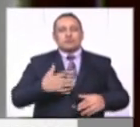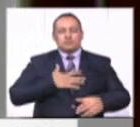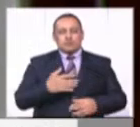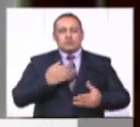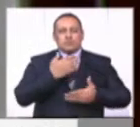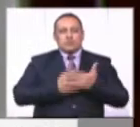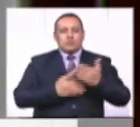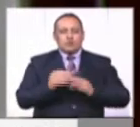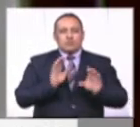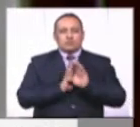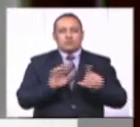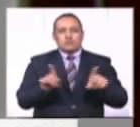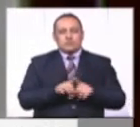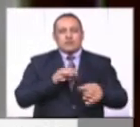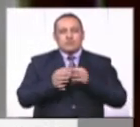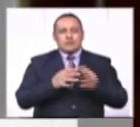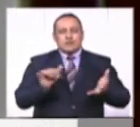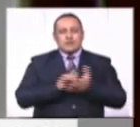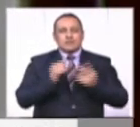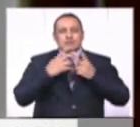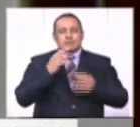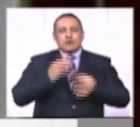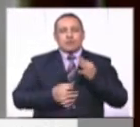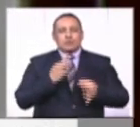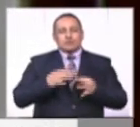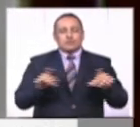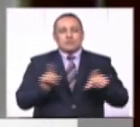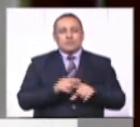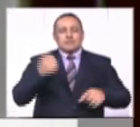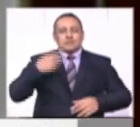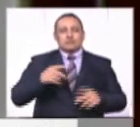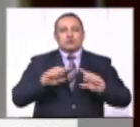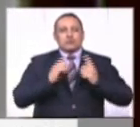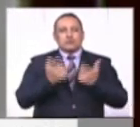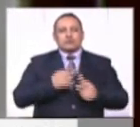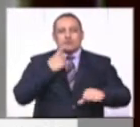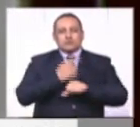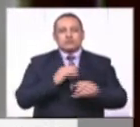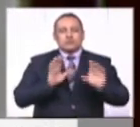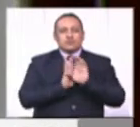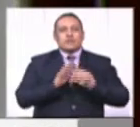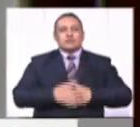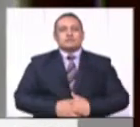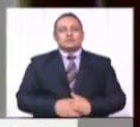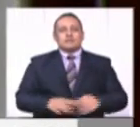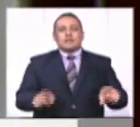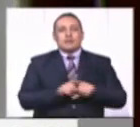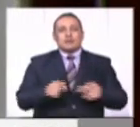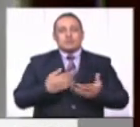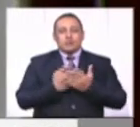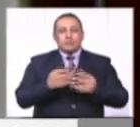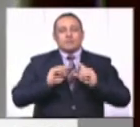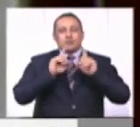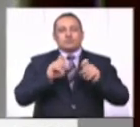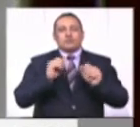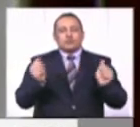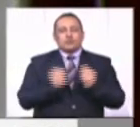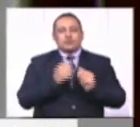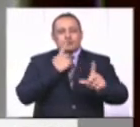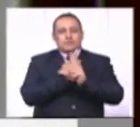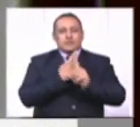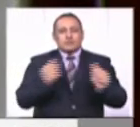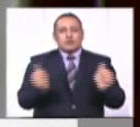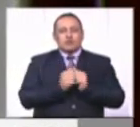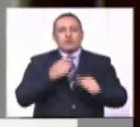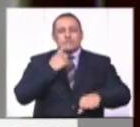Carta Magna cabe referir que en la audiencia de la subcomisión de acusaciones constitucionales se le consultó directamente